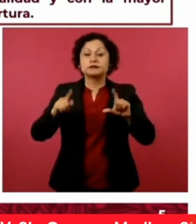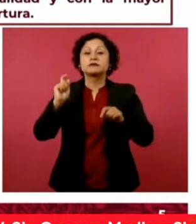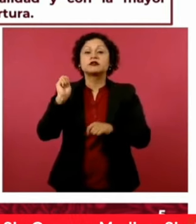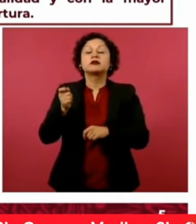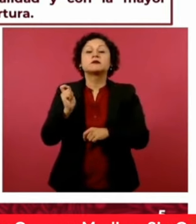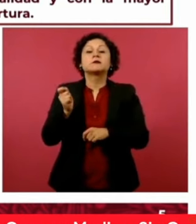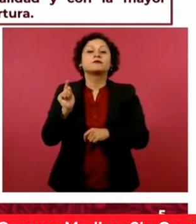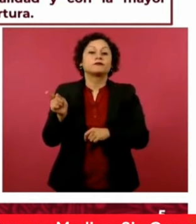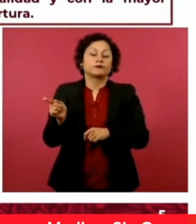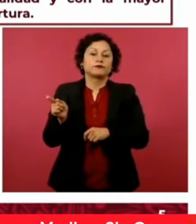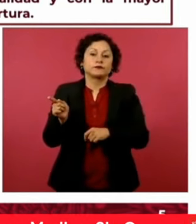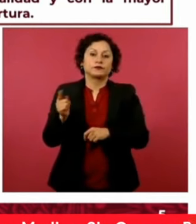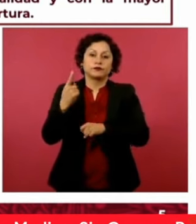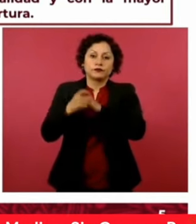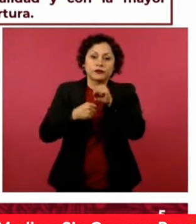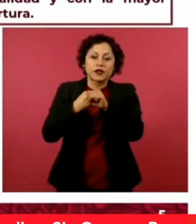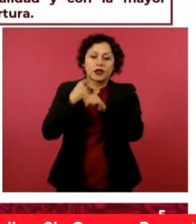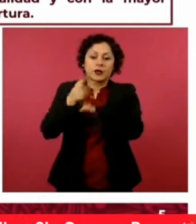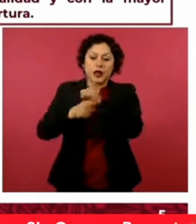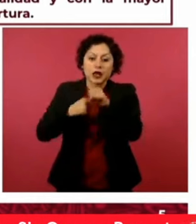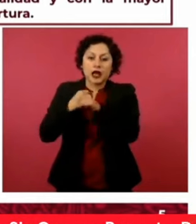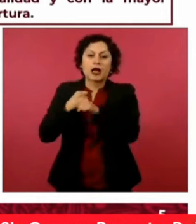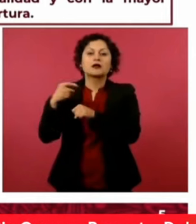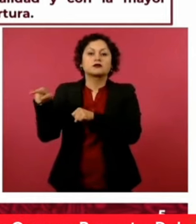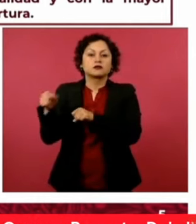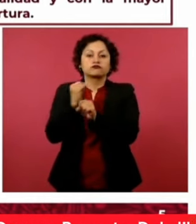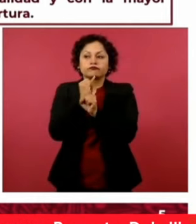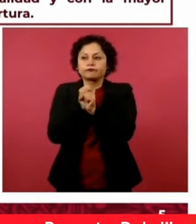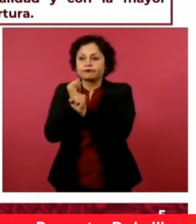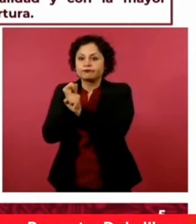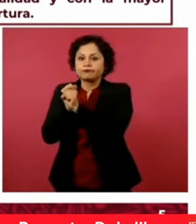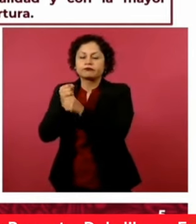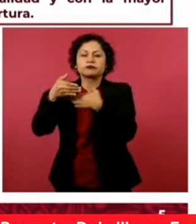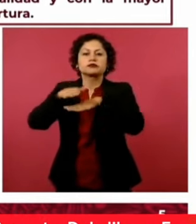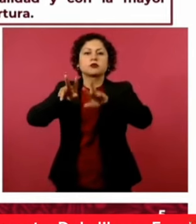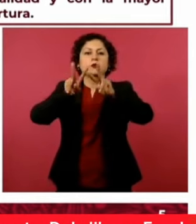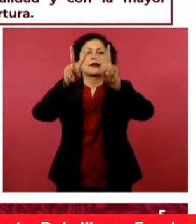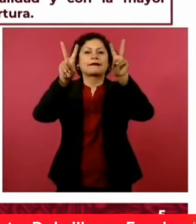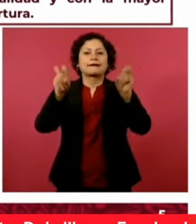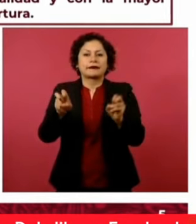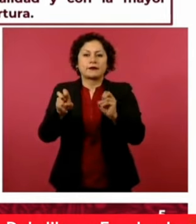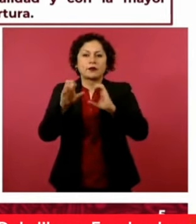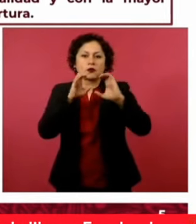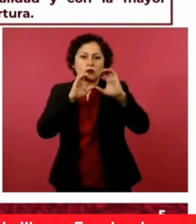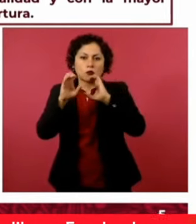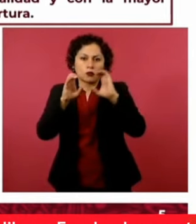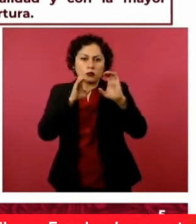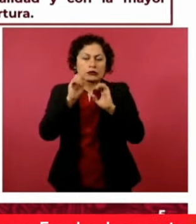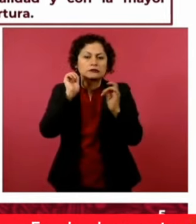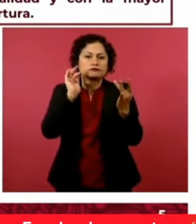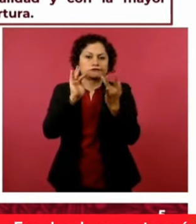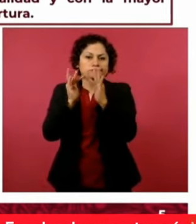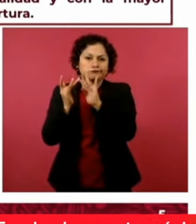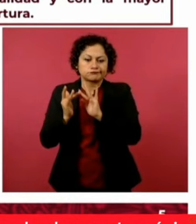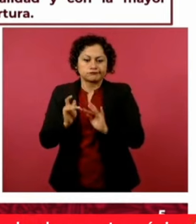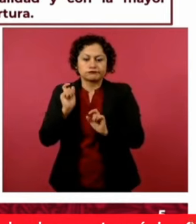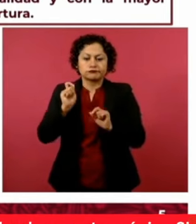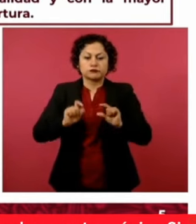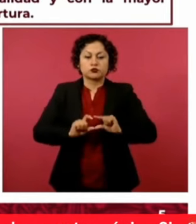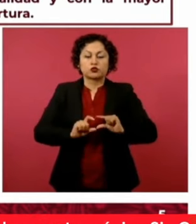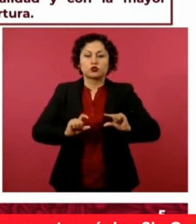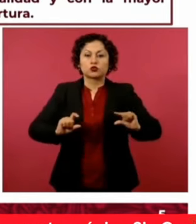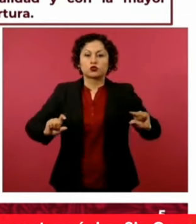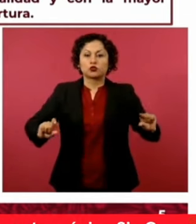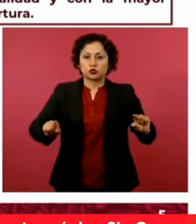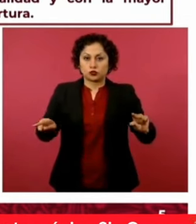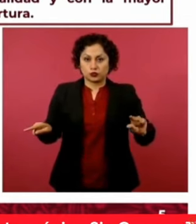firma especializada en telecomunicaciones. La barra de abajo era el precio del gigabyte en